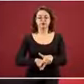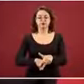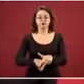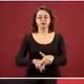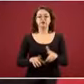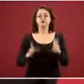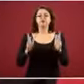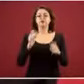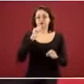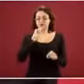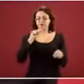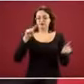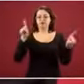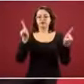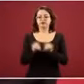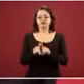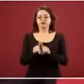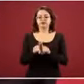ya también